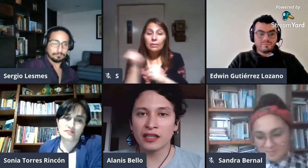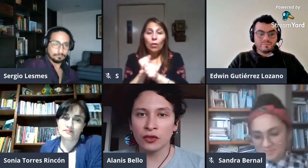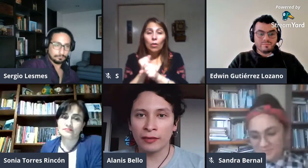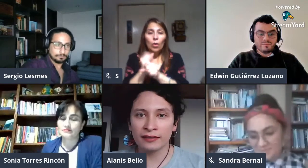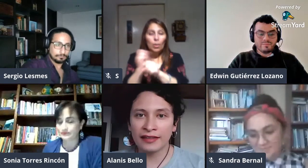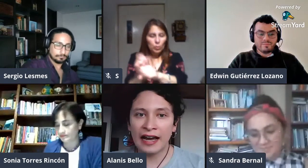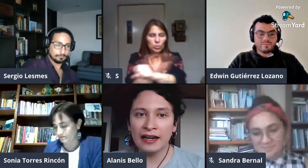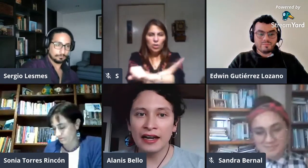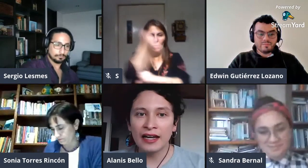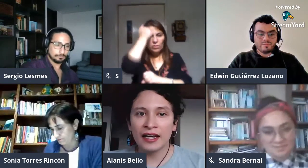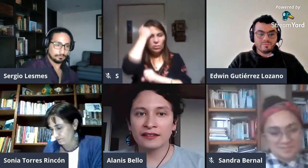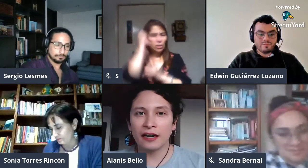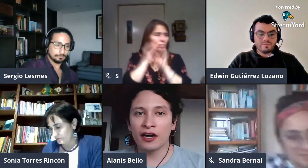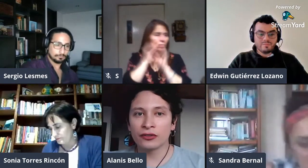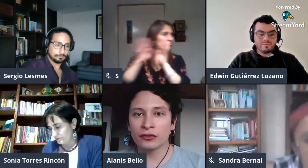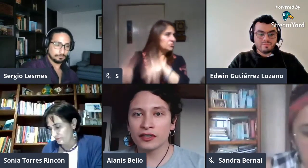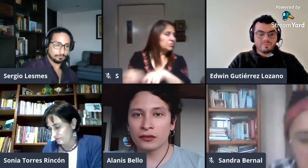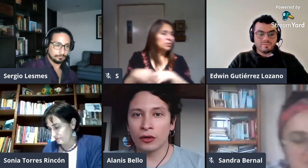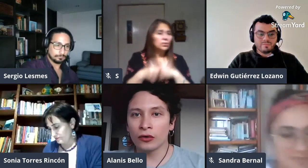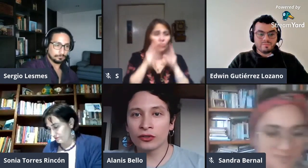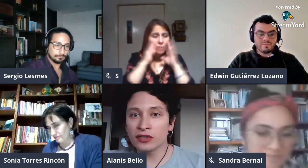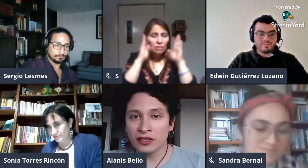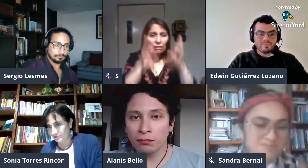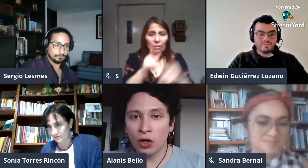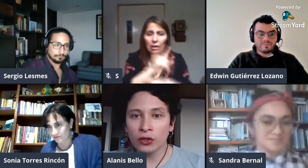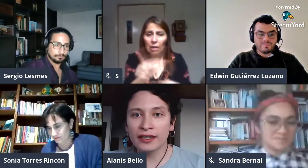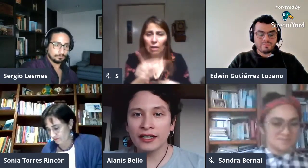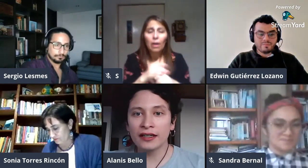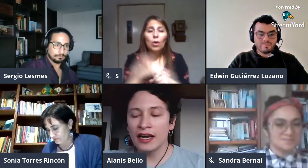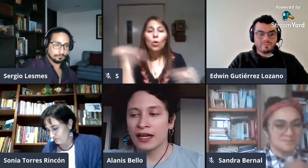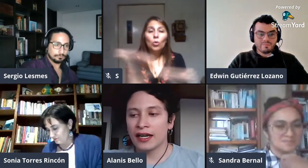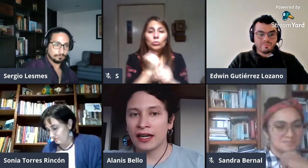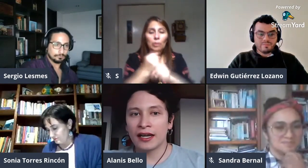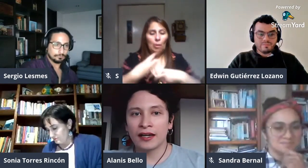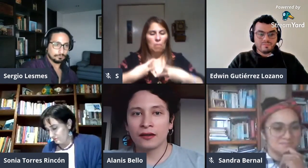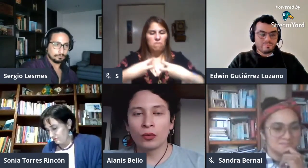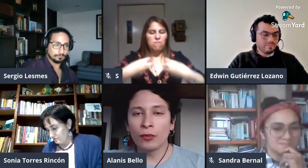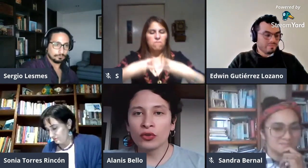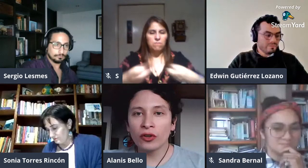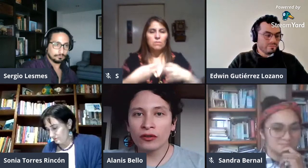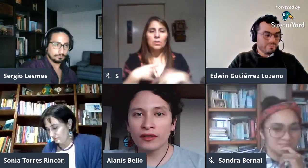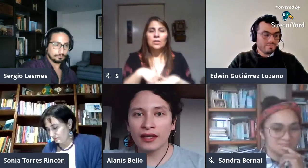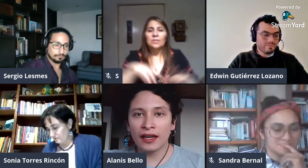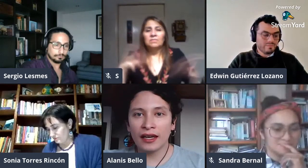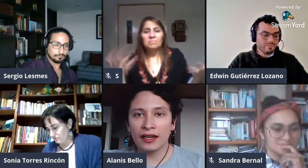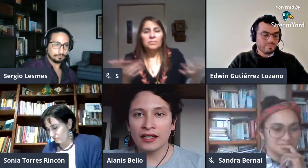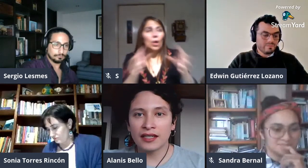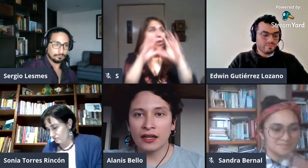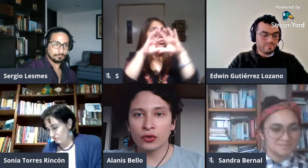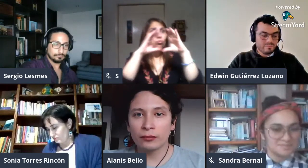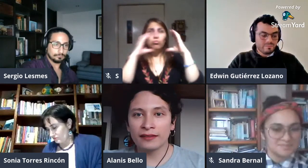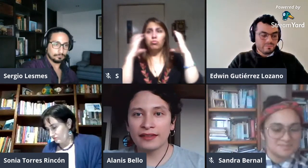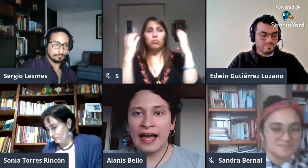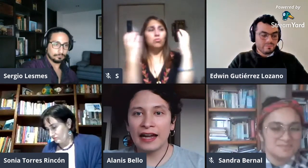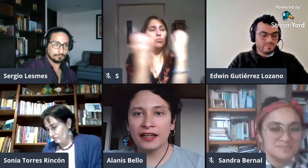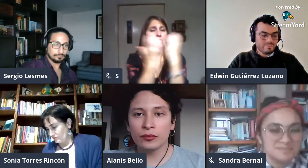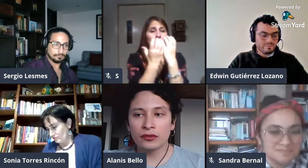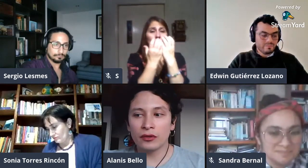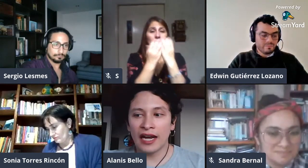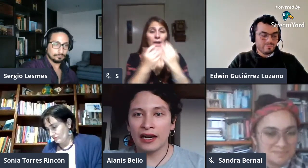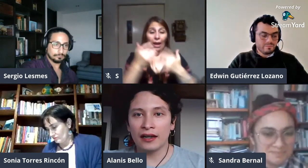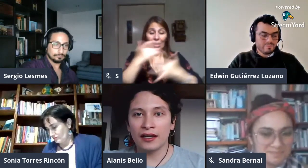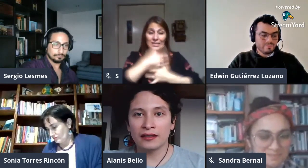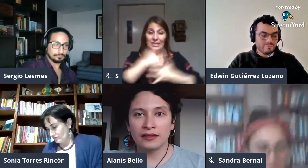cuenta la salud mental, en trabajos donde solo nos explotan, en un mundo donde la salud mental